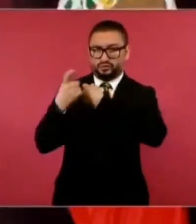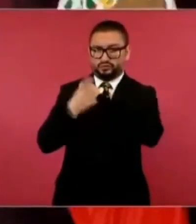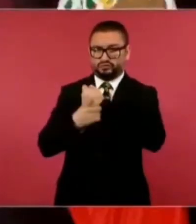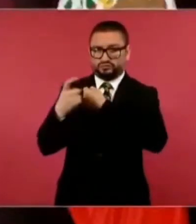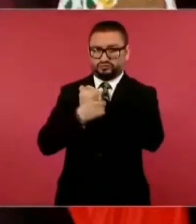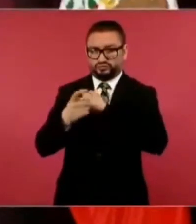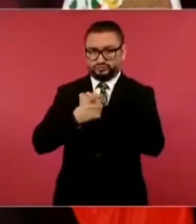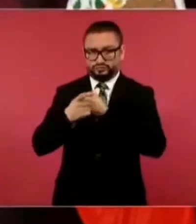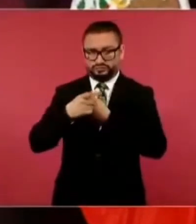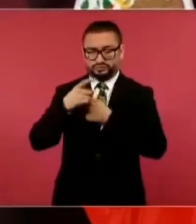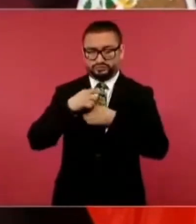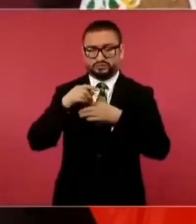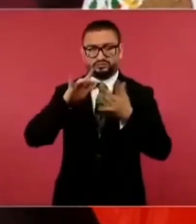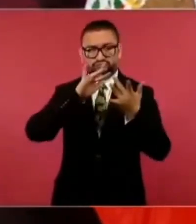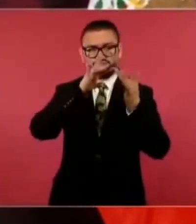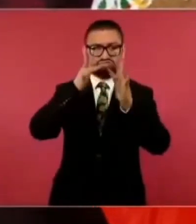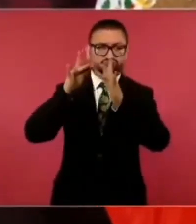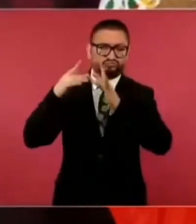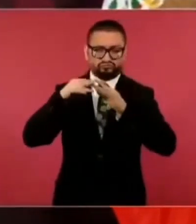automatizados,